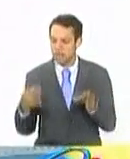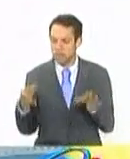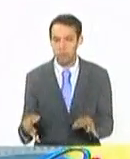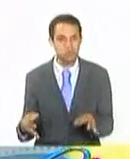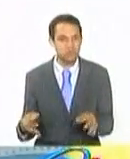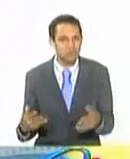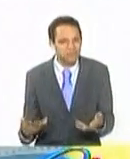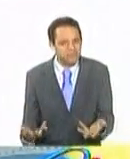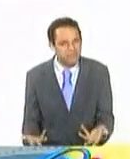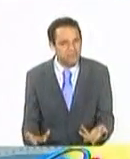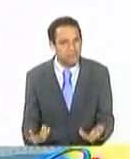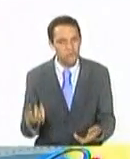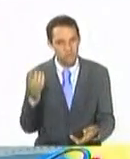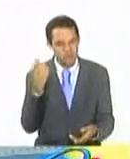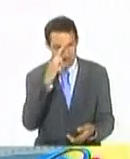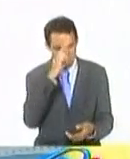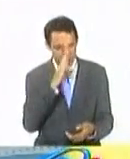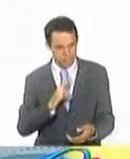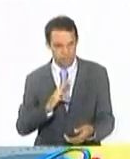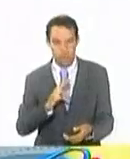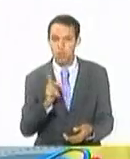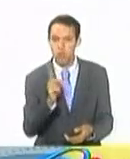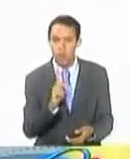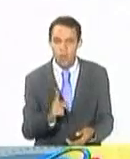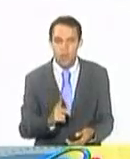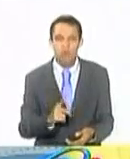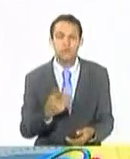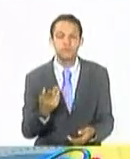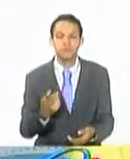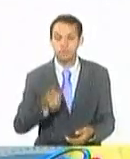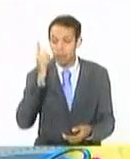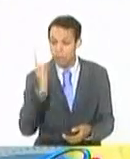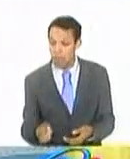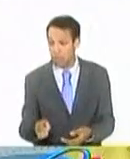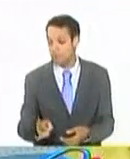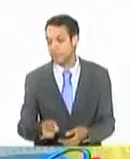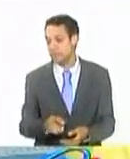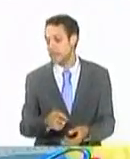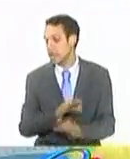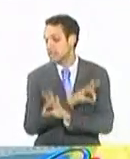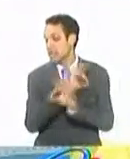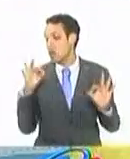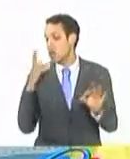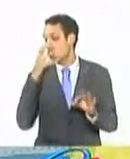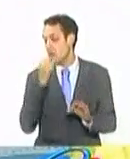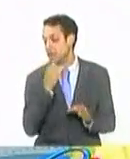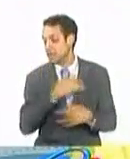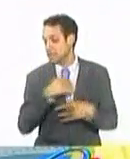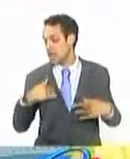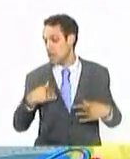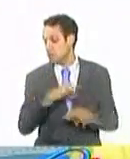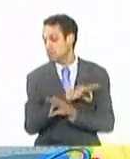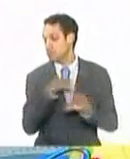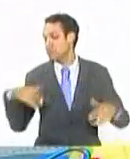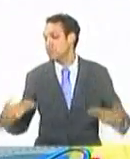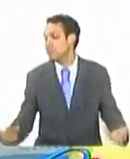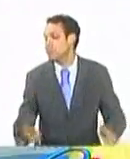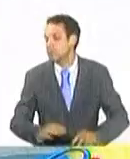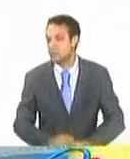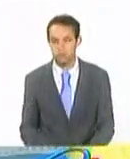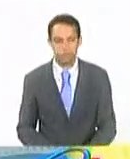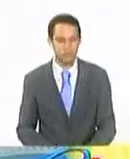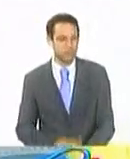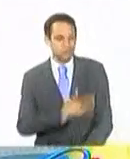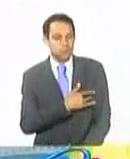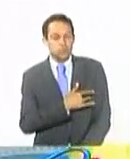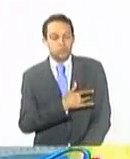es un irrespeto Entonces cuando yo le condiciono a esa persona y le digo es que usted se va a morir usted tiene un cáncer pues